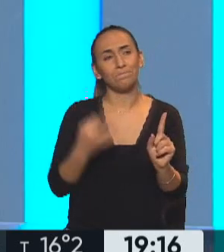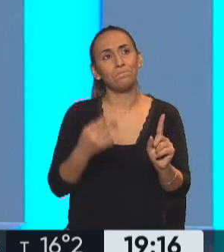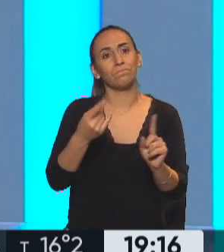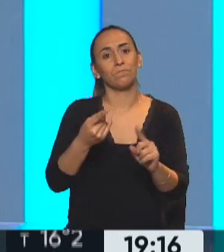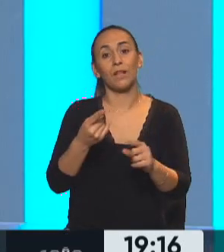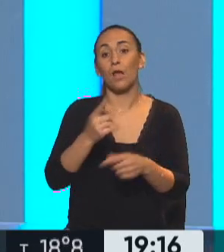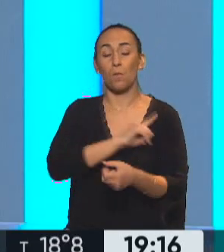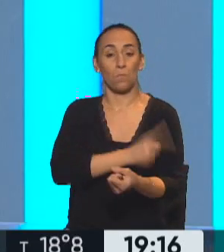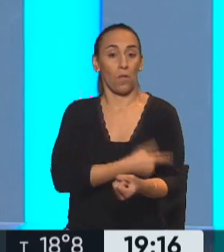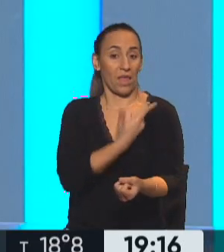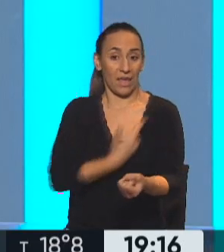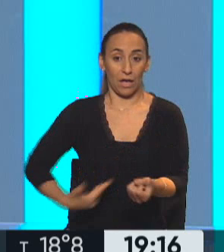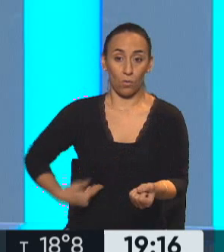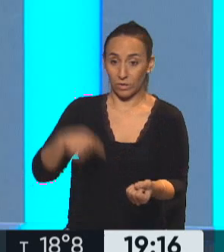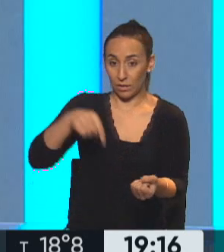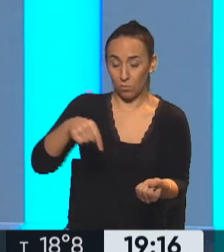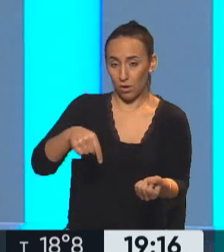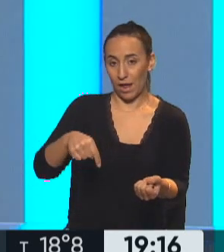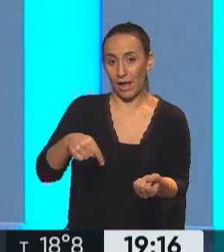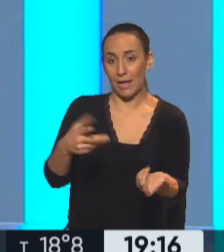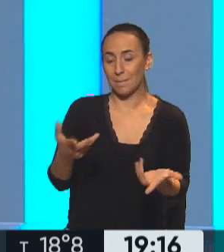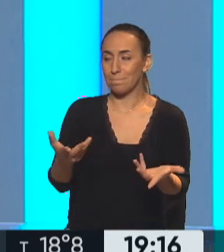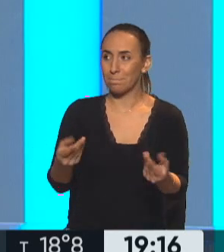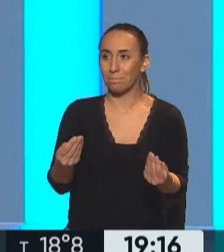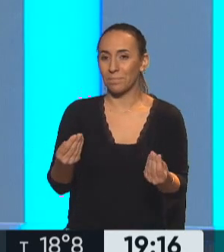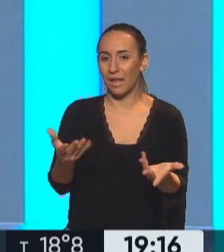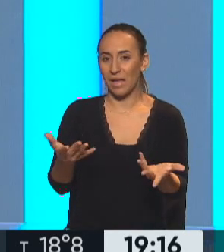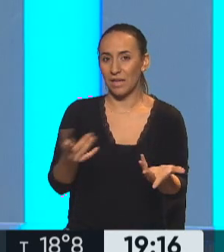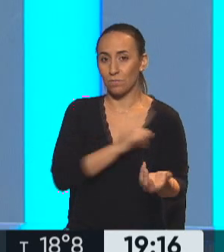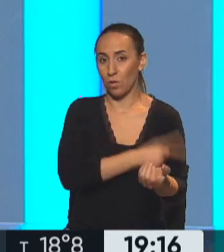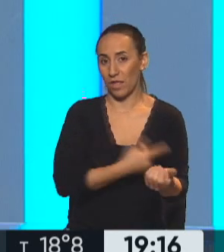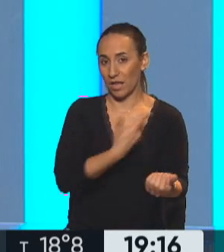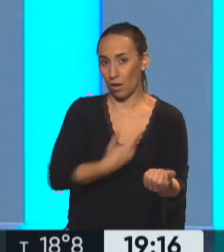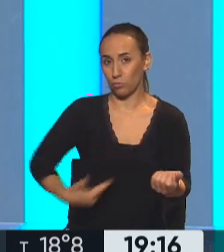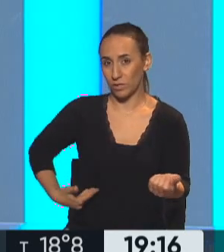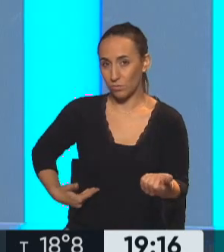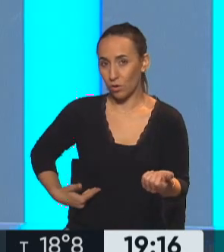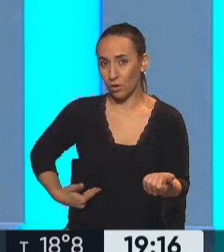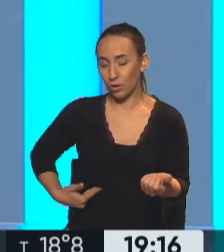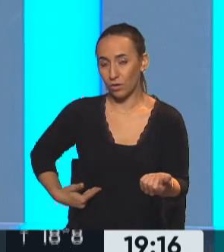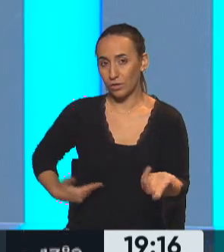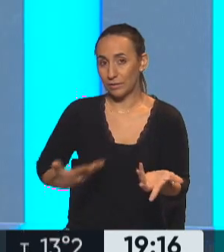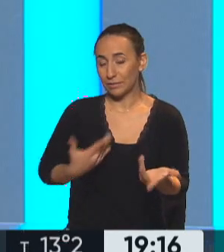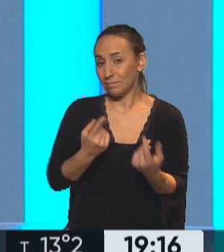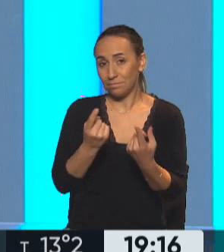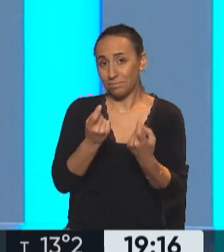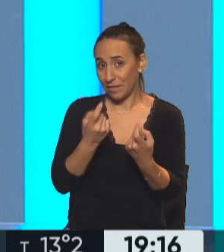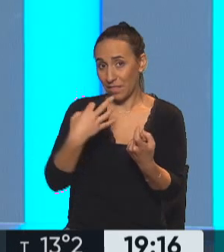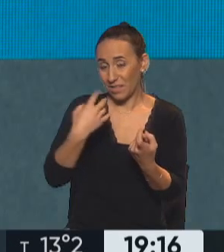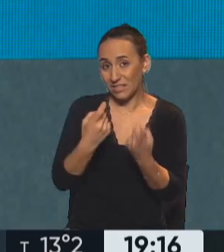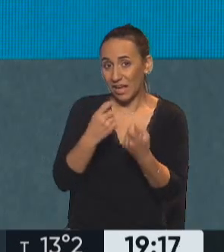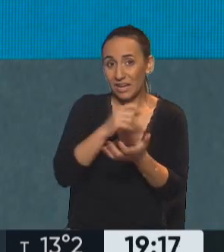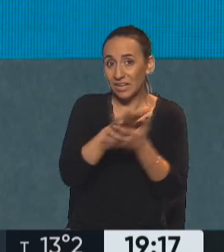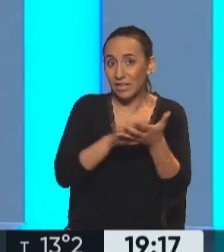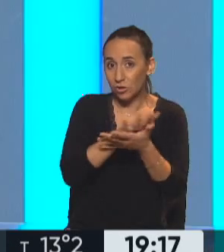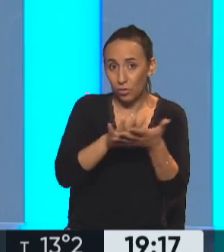Poder Ejecutivo en este momento está absolutamente embarcado en una necesidad de resolver lo